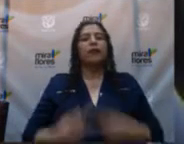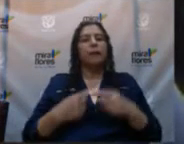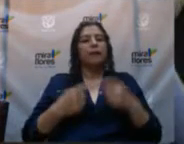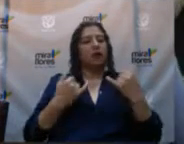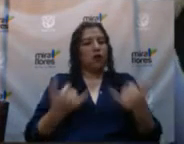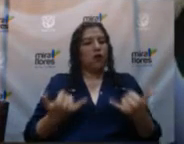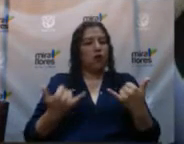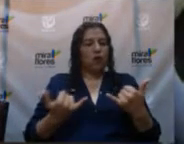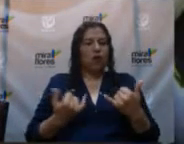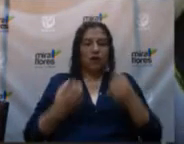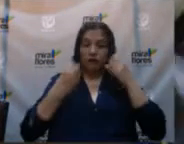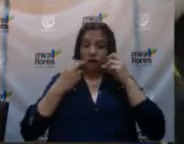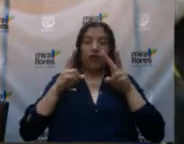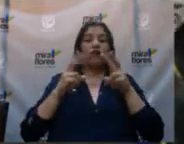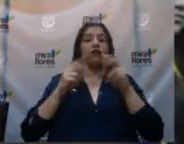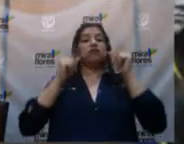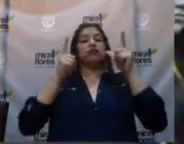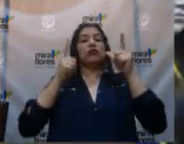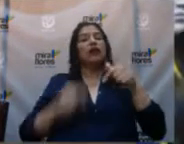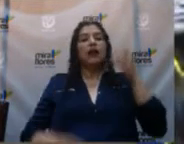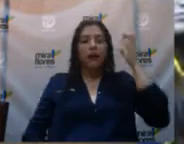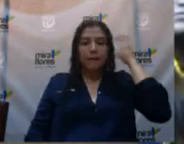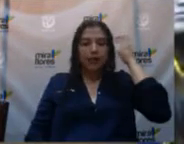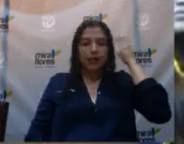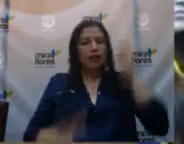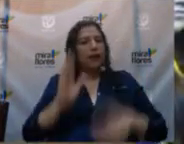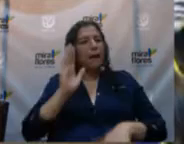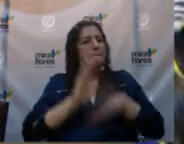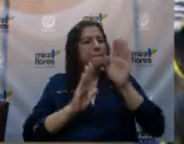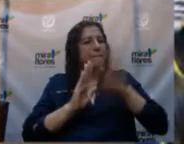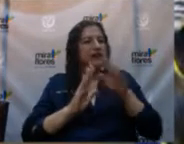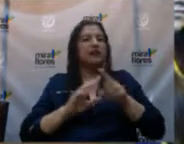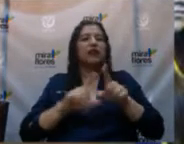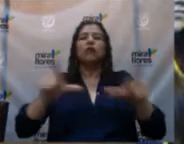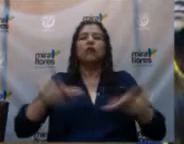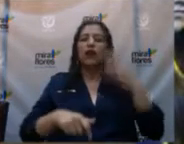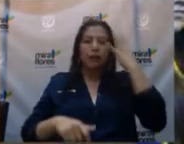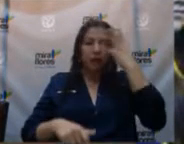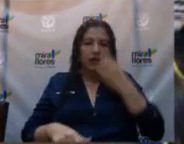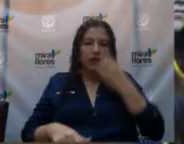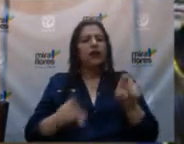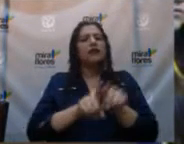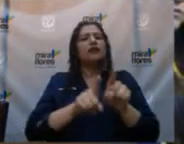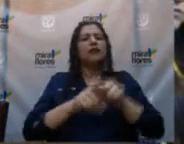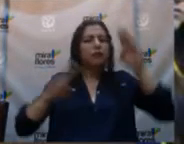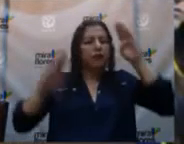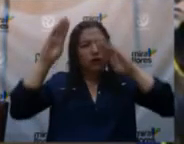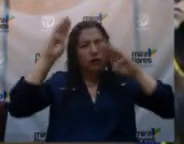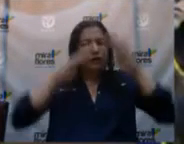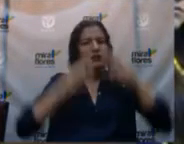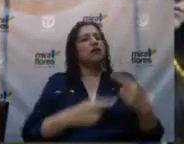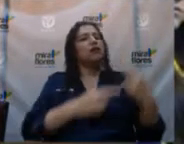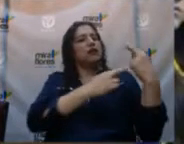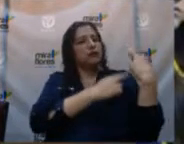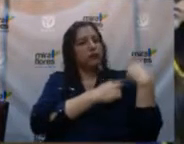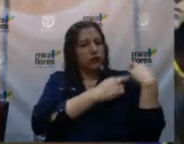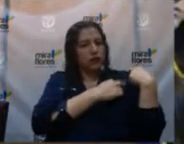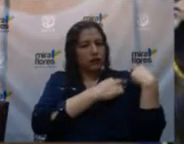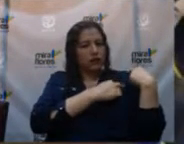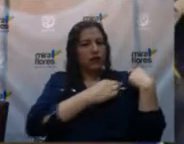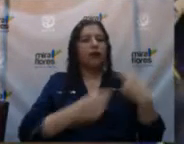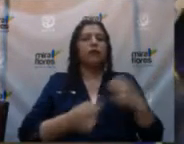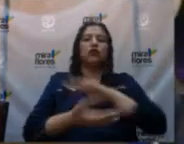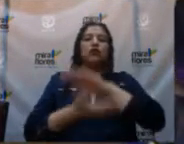hoy me doy cuenta que Miraflores es mucho más que eso. Es preocupación, responsabilidad por